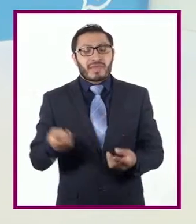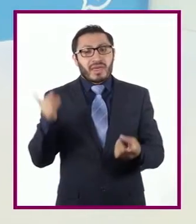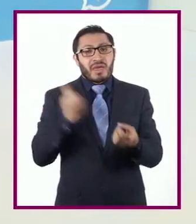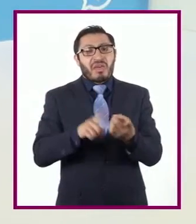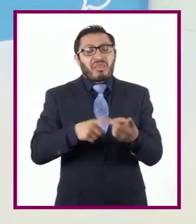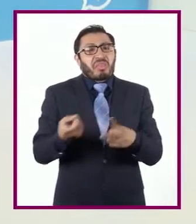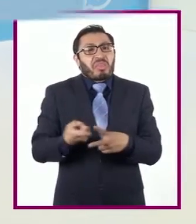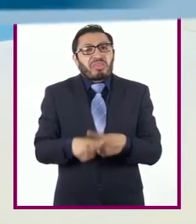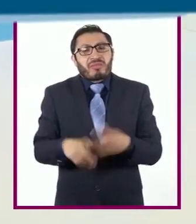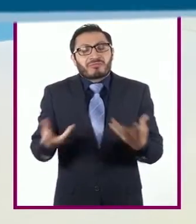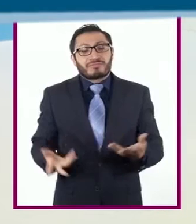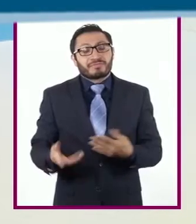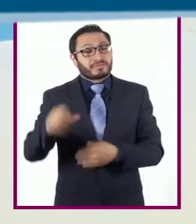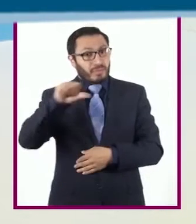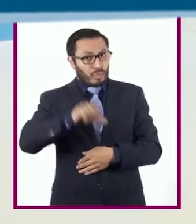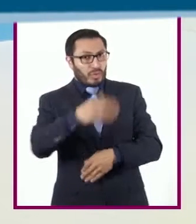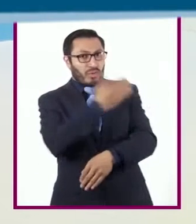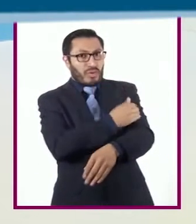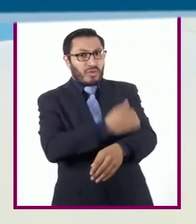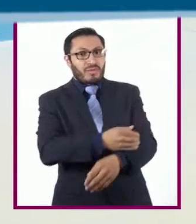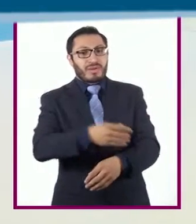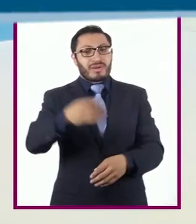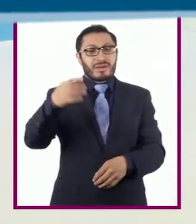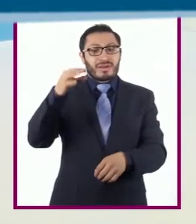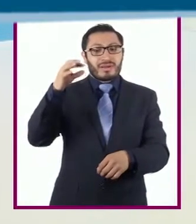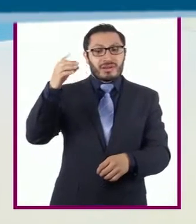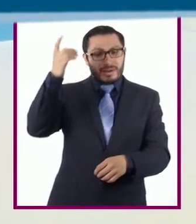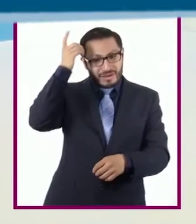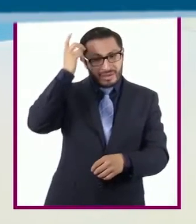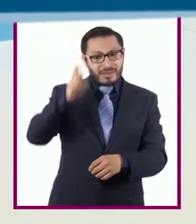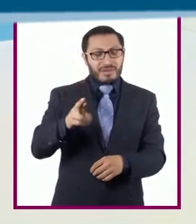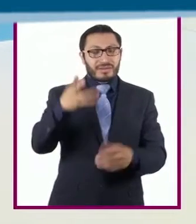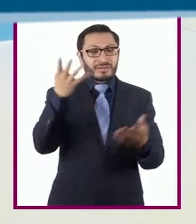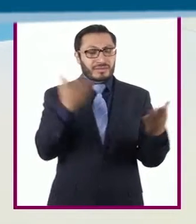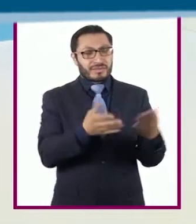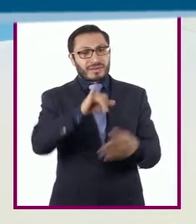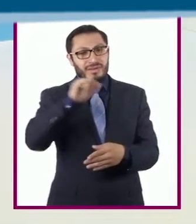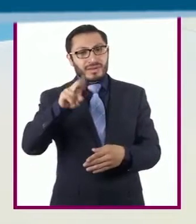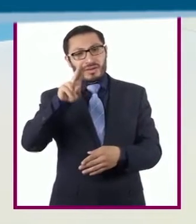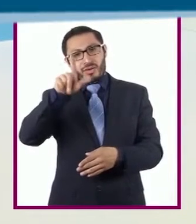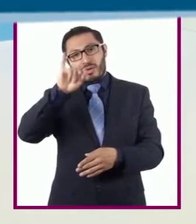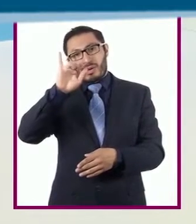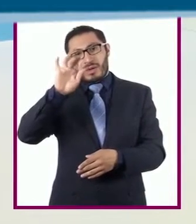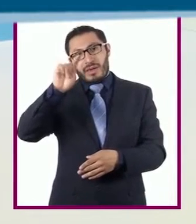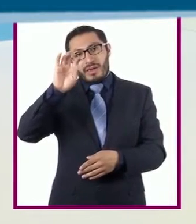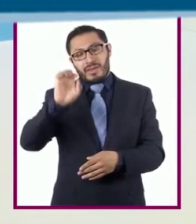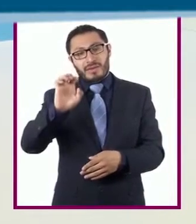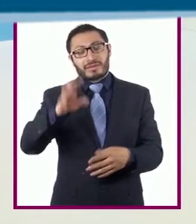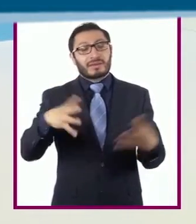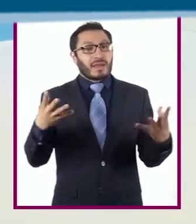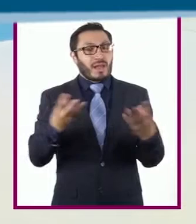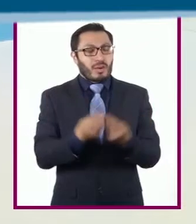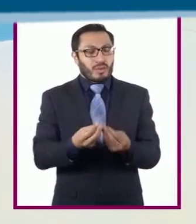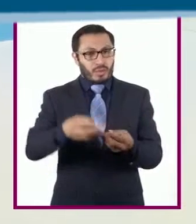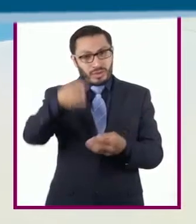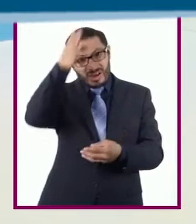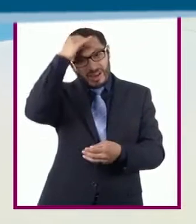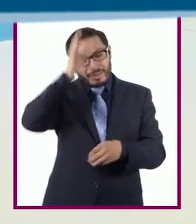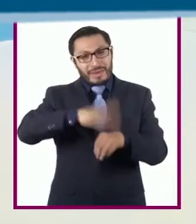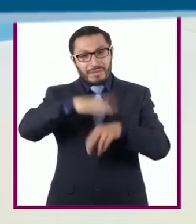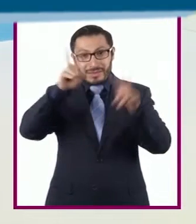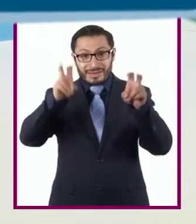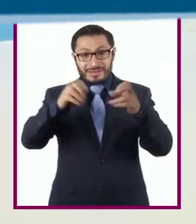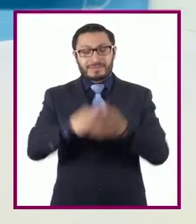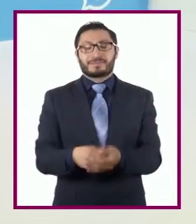Para ello, hoy me acompaña la doctora Julieta Parra, quien dialogará con nosotros para saber más del tema. Bienvenida, doctora, y gracias por